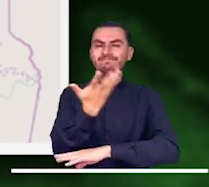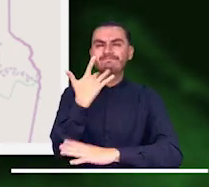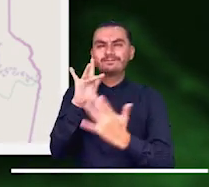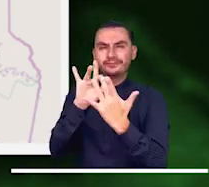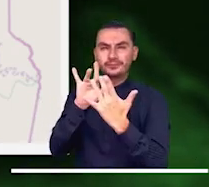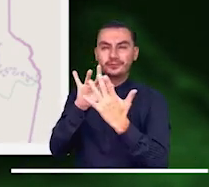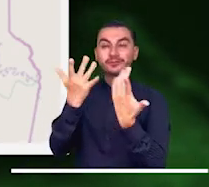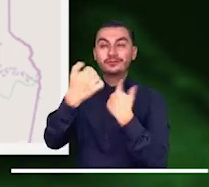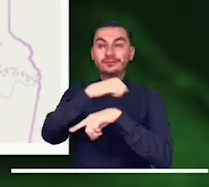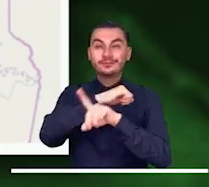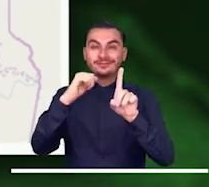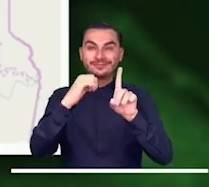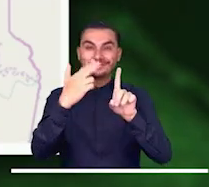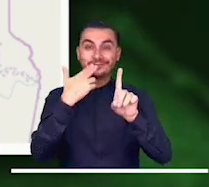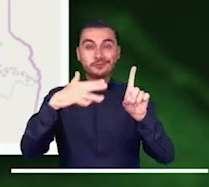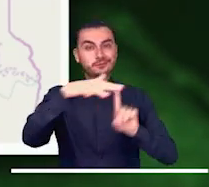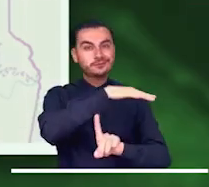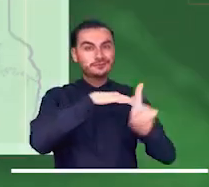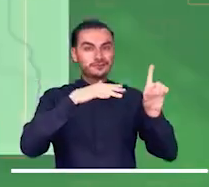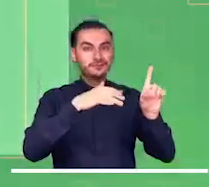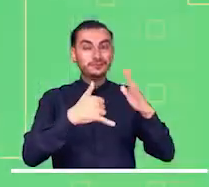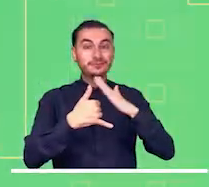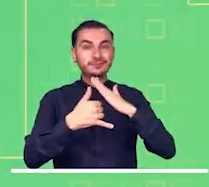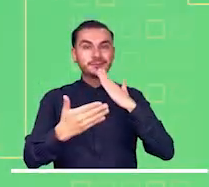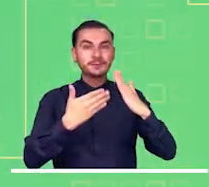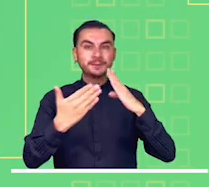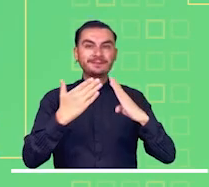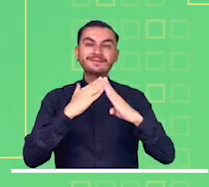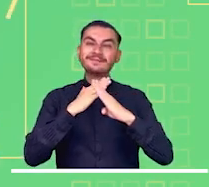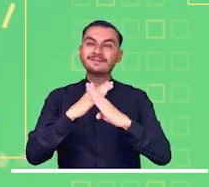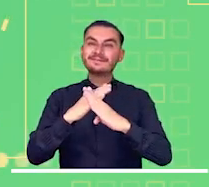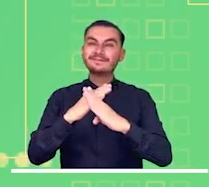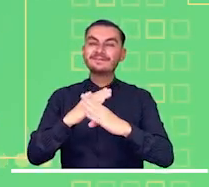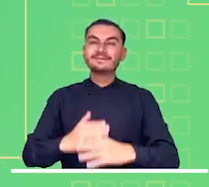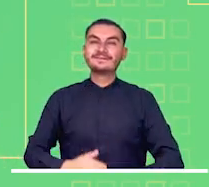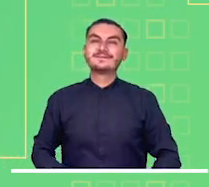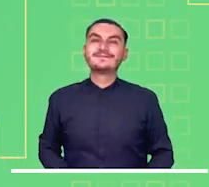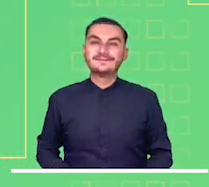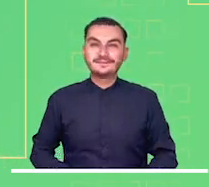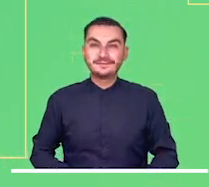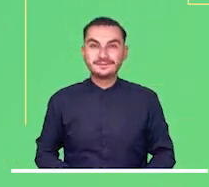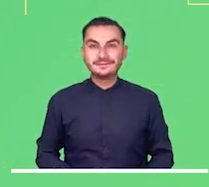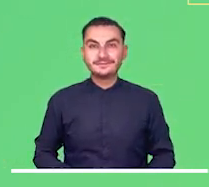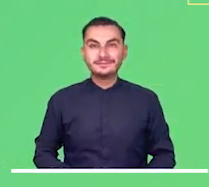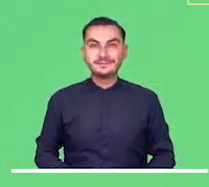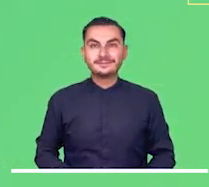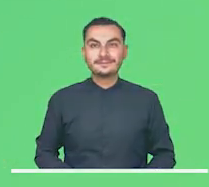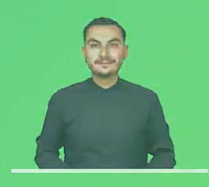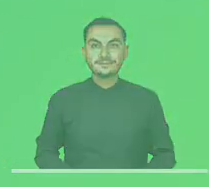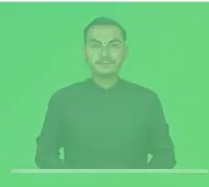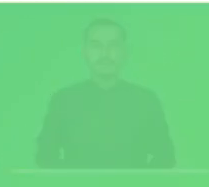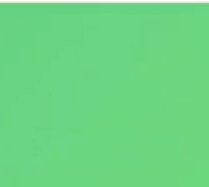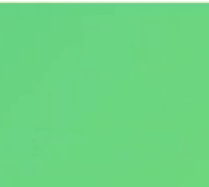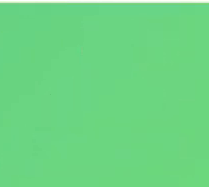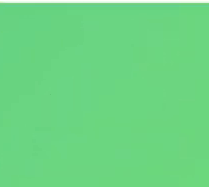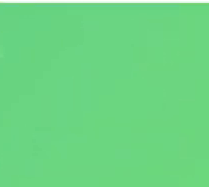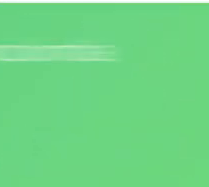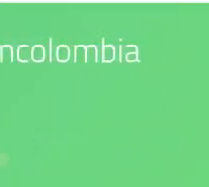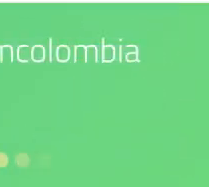Casanare, Meta, Caquetá y Putumayo. Síguenos en nuestras redes sociales. Nuestro